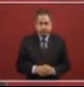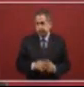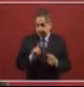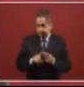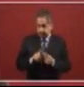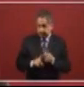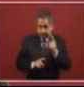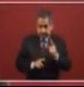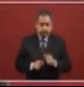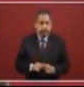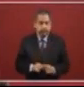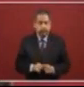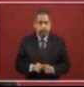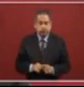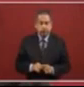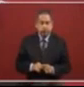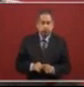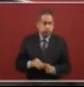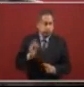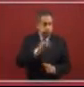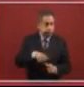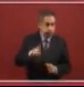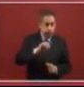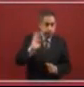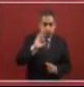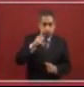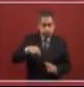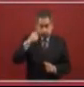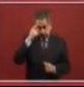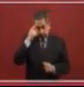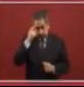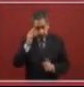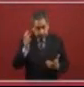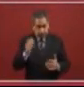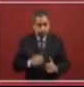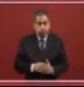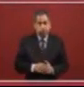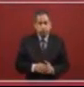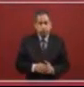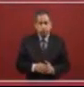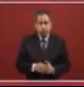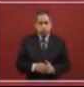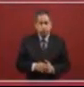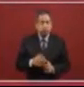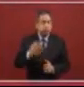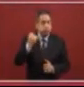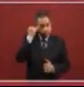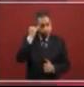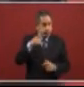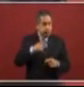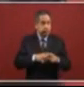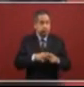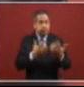Primero se suponía que había que privatizar,